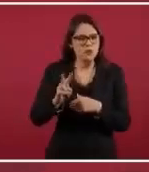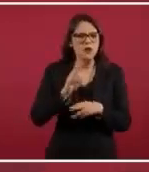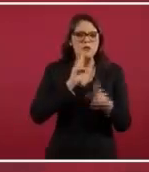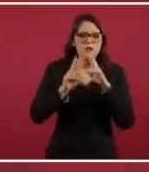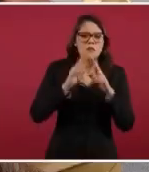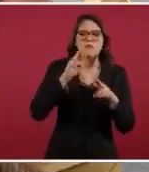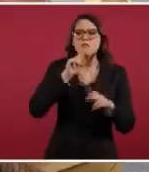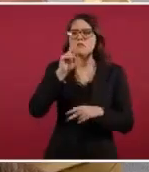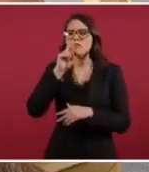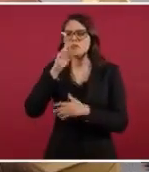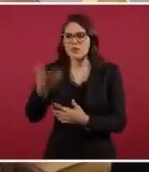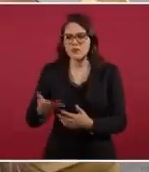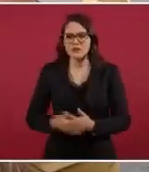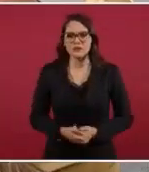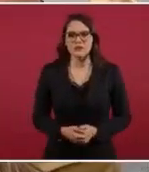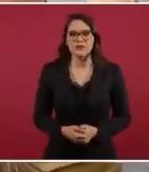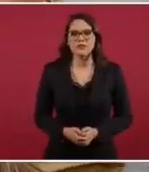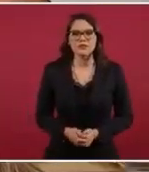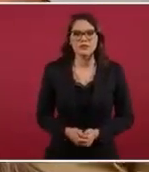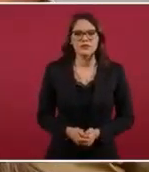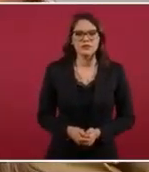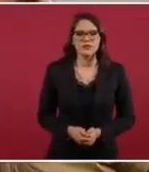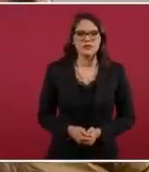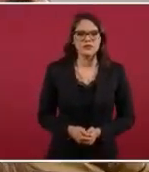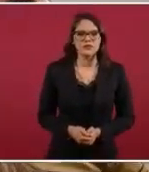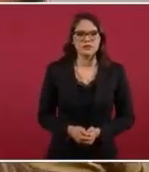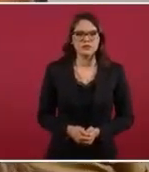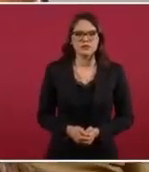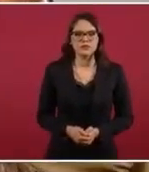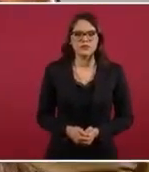A ver, pero vamos allá, vamos con él.